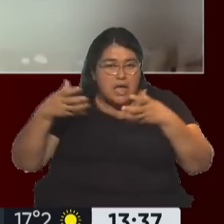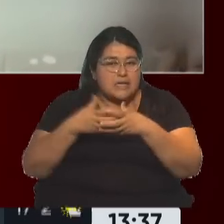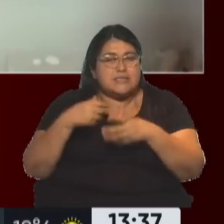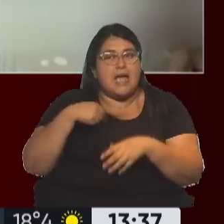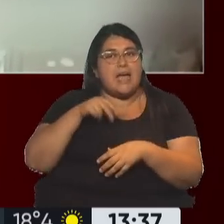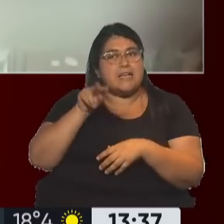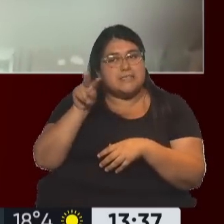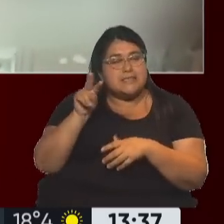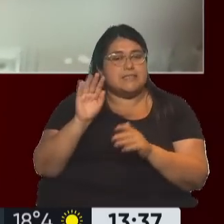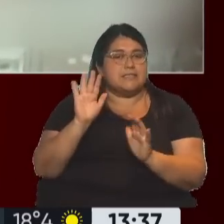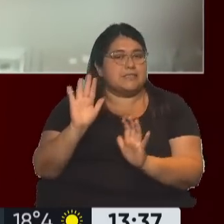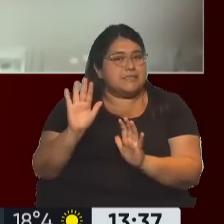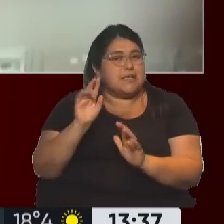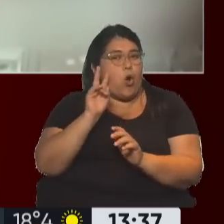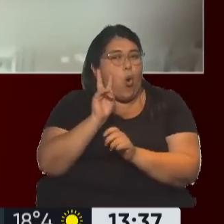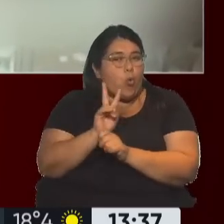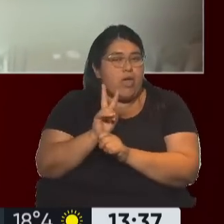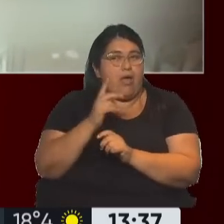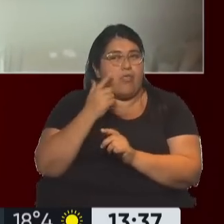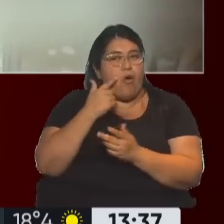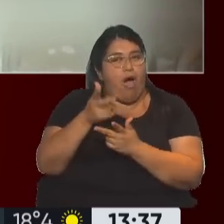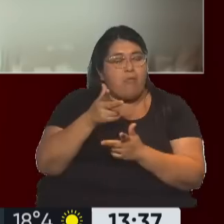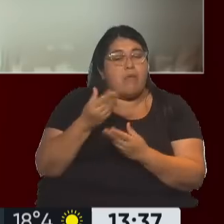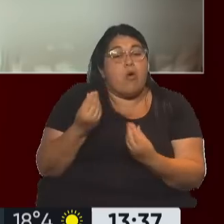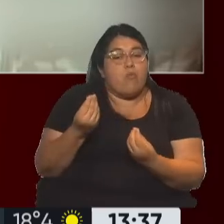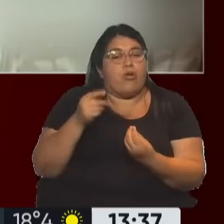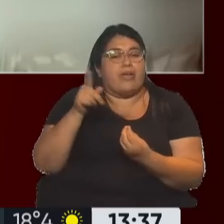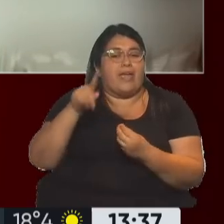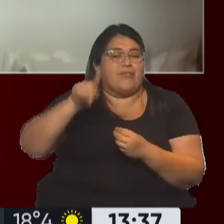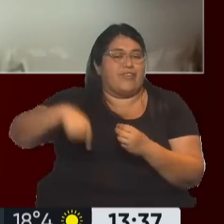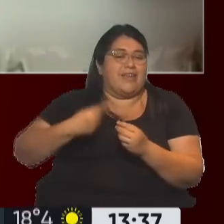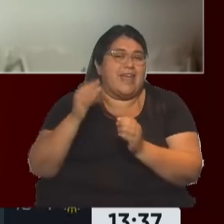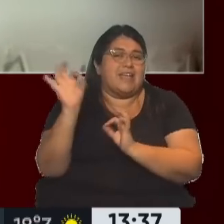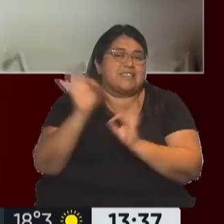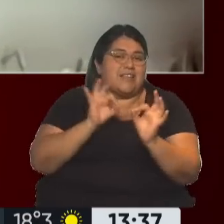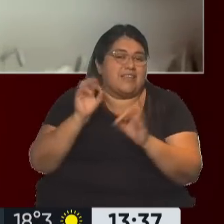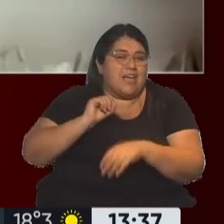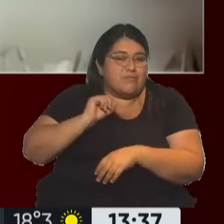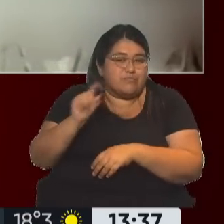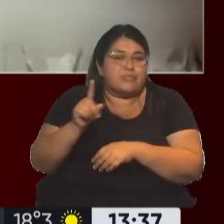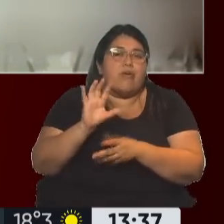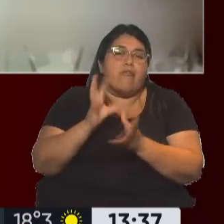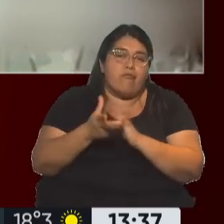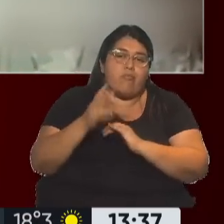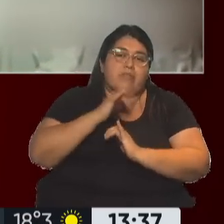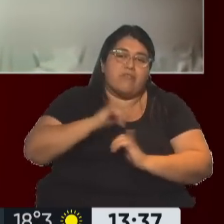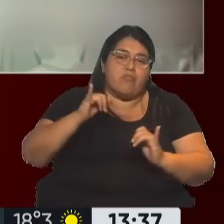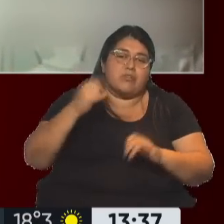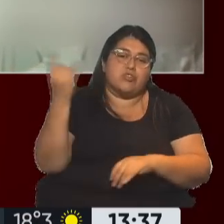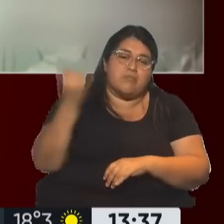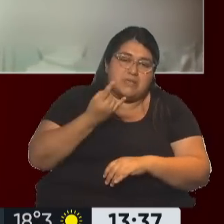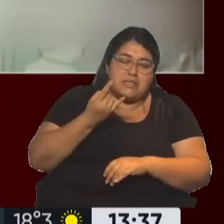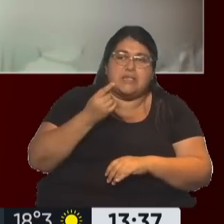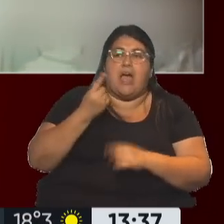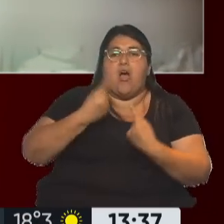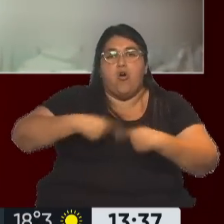porque efectivamente todo esto está rodeado de las operaciones de contrainformación e inteligencia